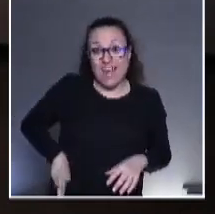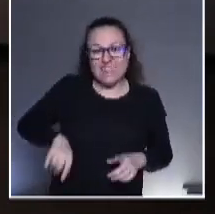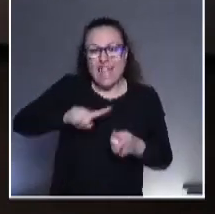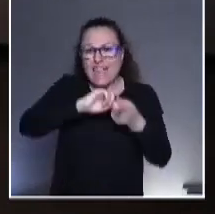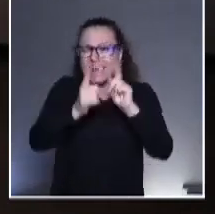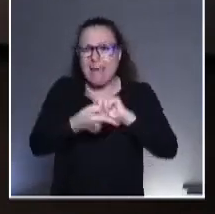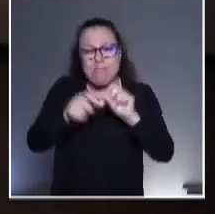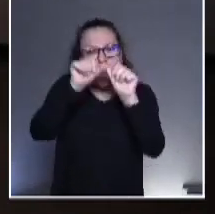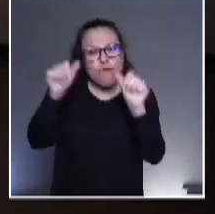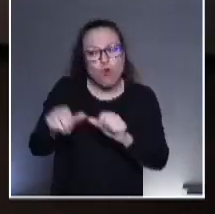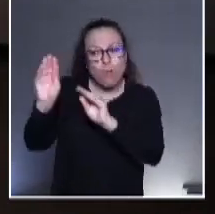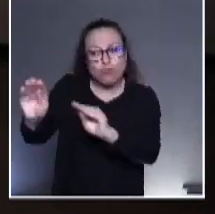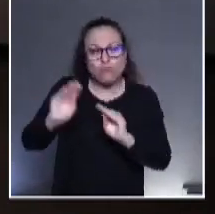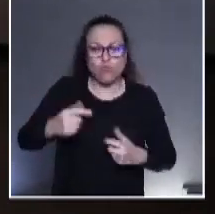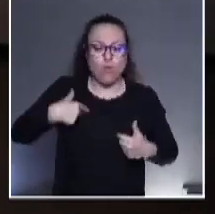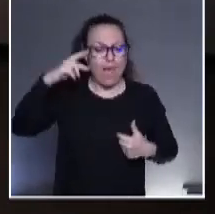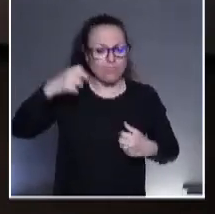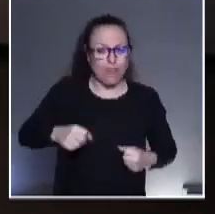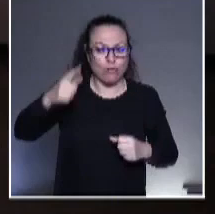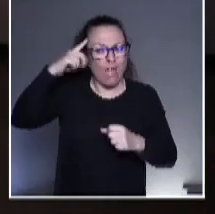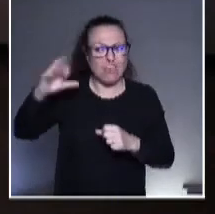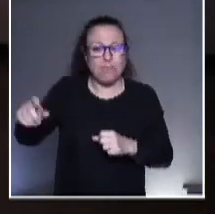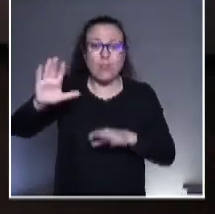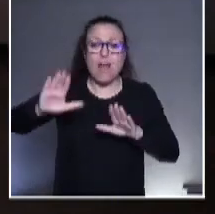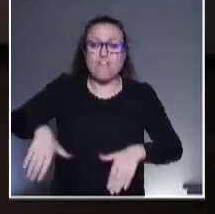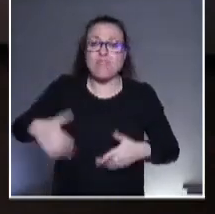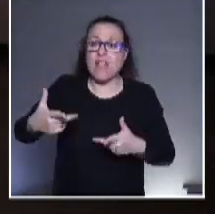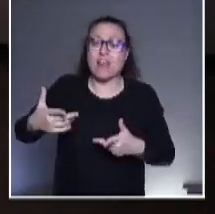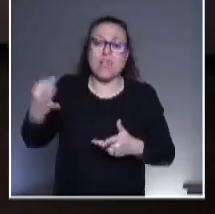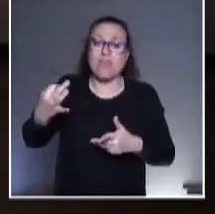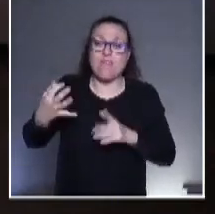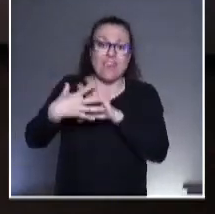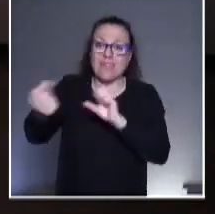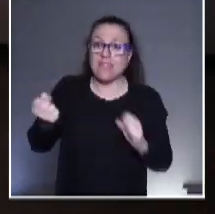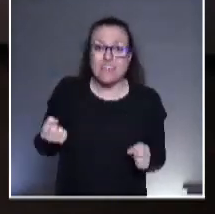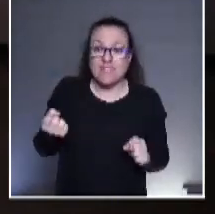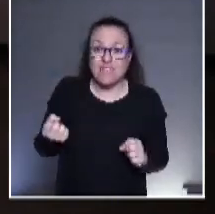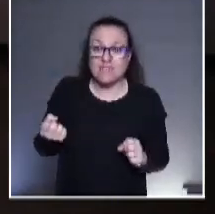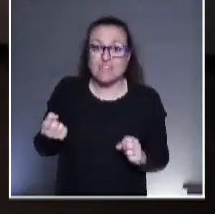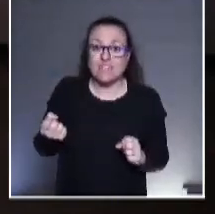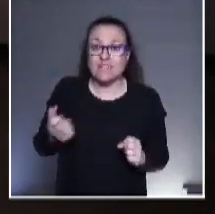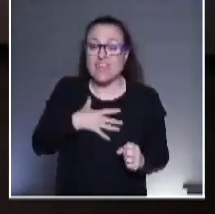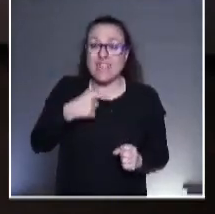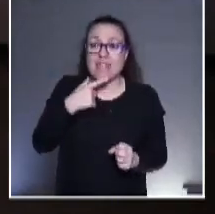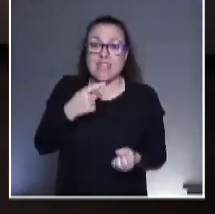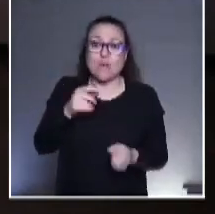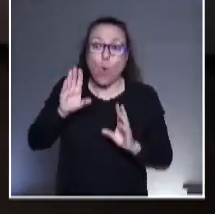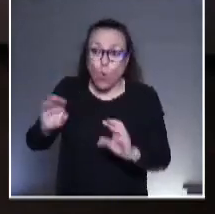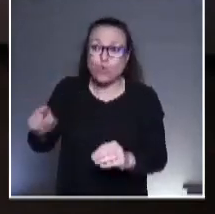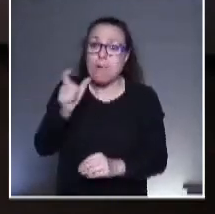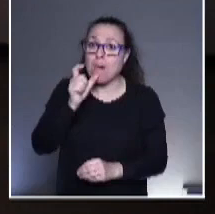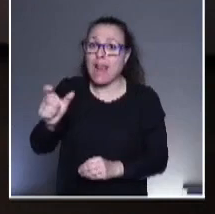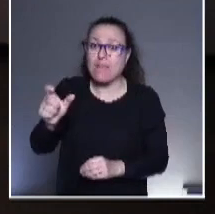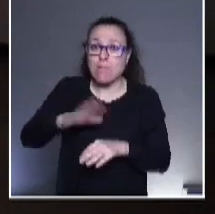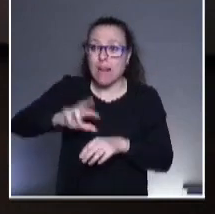tono conversacional y relajado? Que se relajan las relaciones inmediatamente. Que cada uno de nosotros tiene que